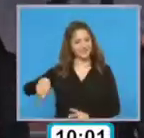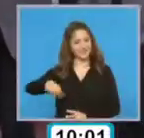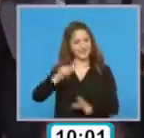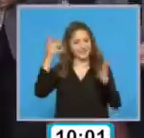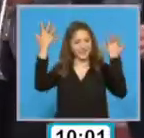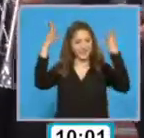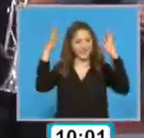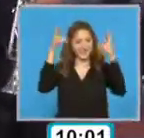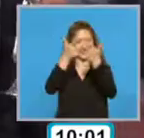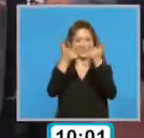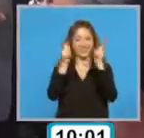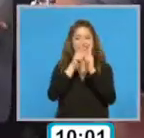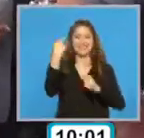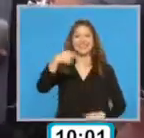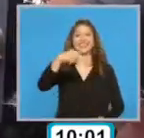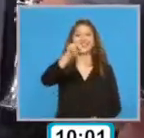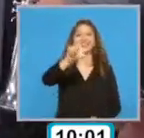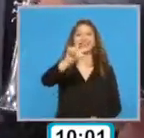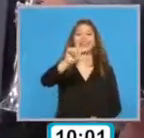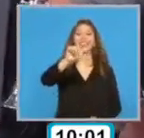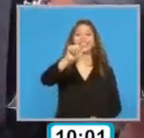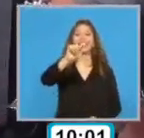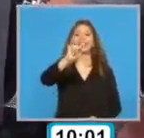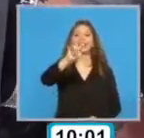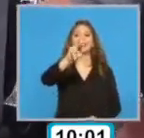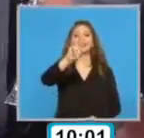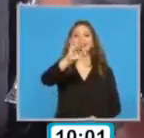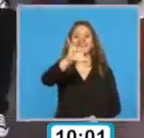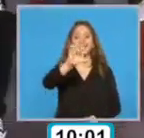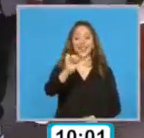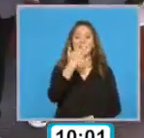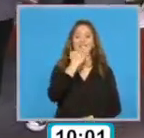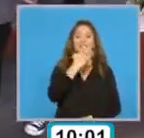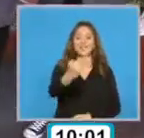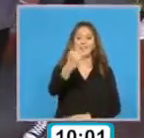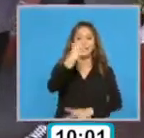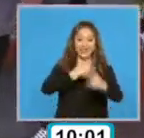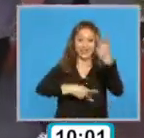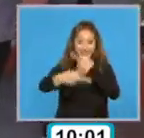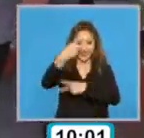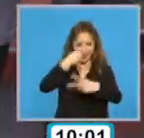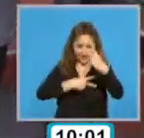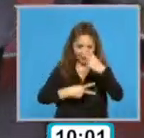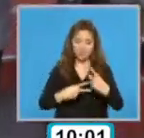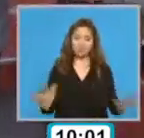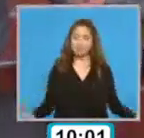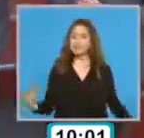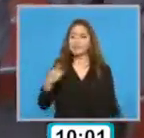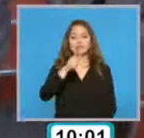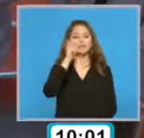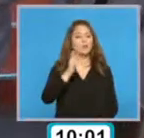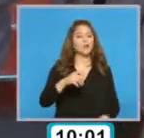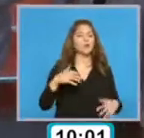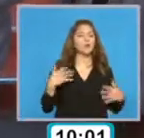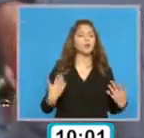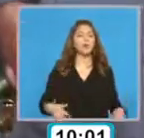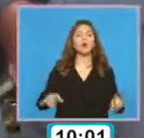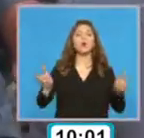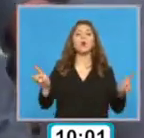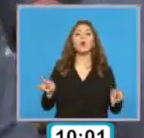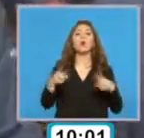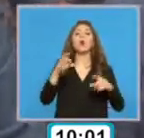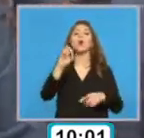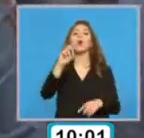¡Aplauso para la típica! ¡Bienvenidos, muchachos! Y como lo digo, una gran orquesta,